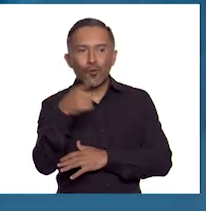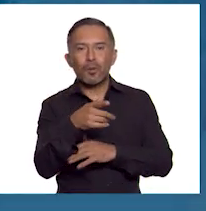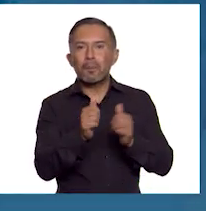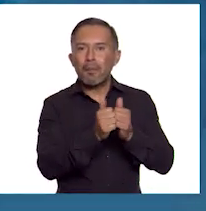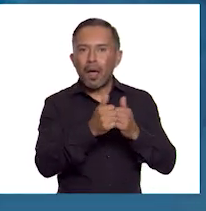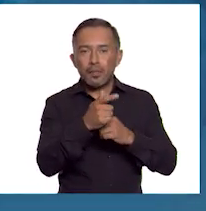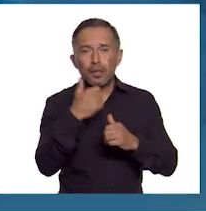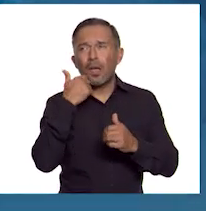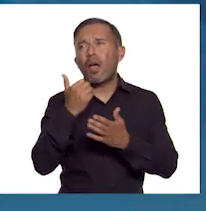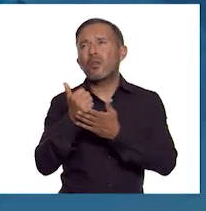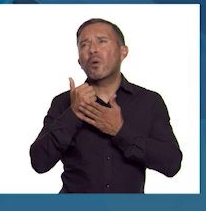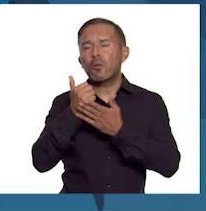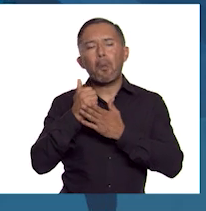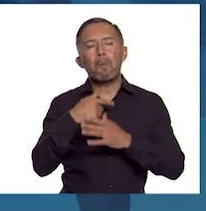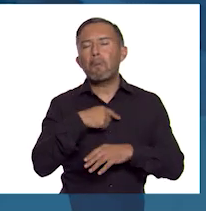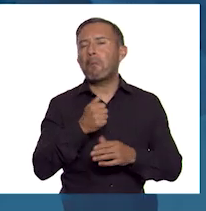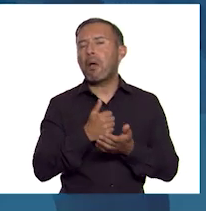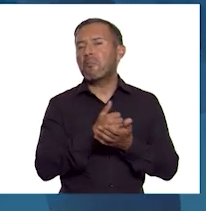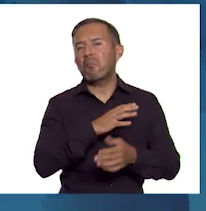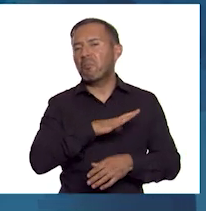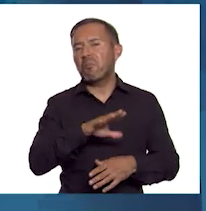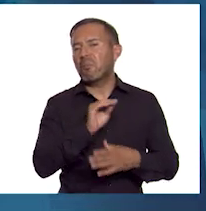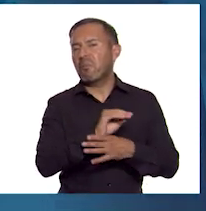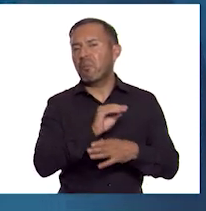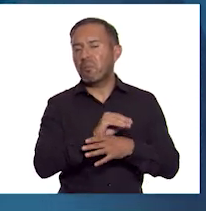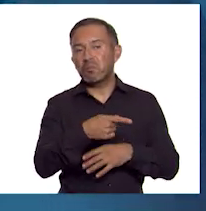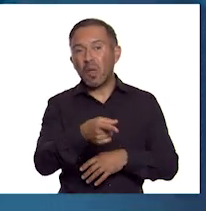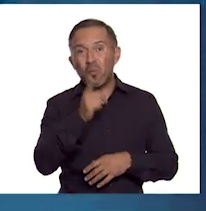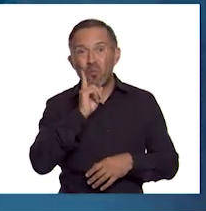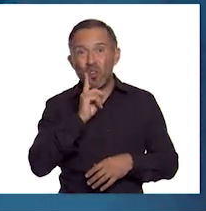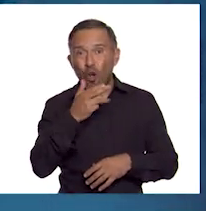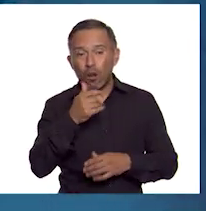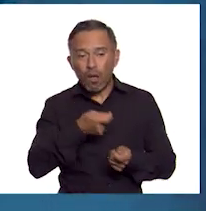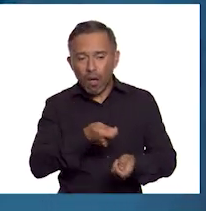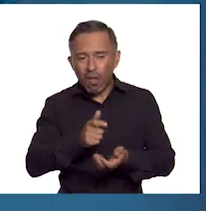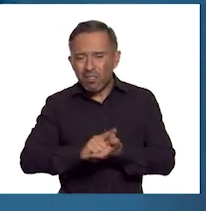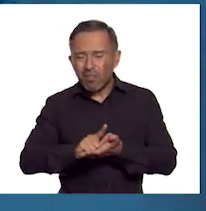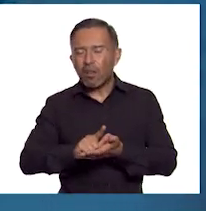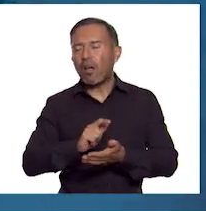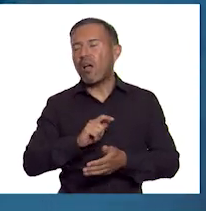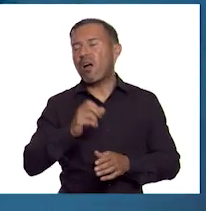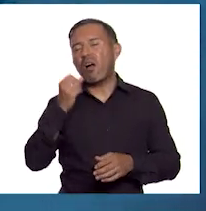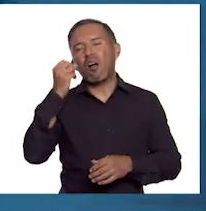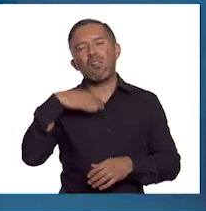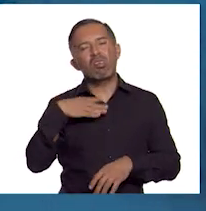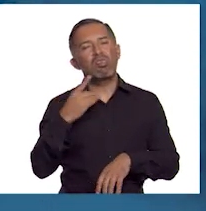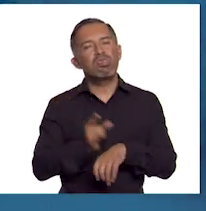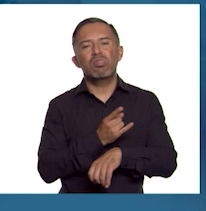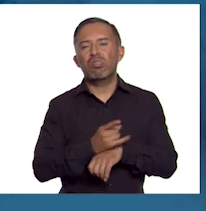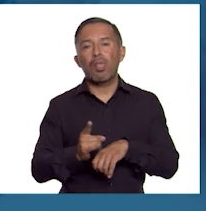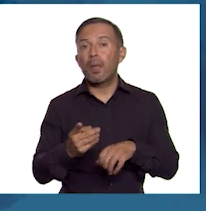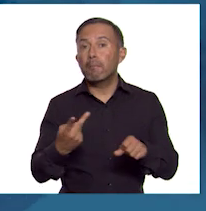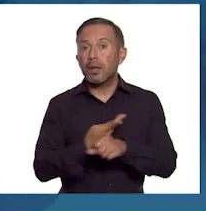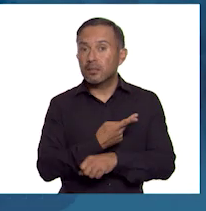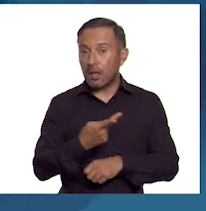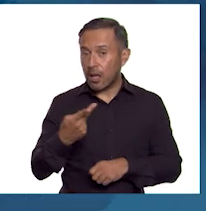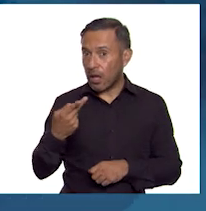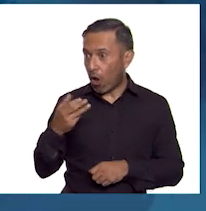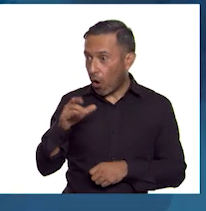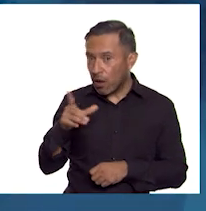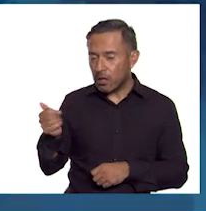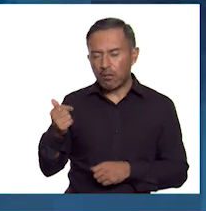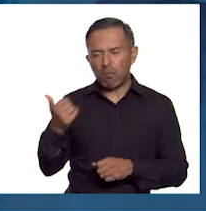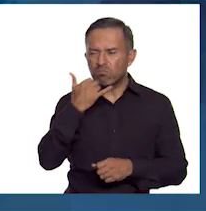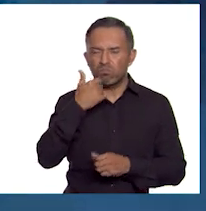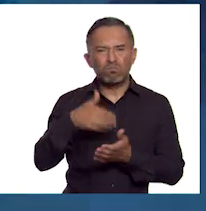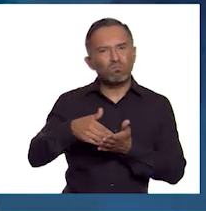intervención y trabaja para la señora Hole con pereza. El resultado es que la señora Hole la despide y la deja